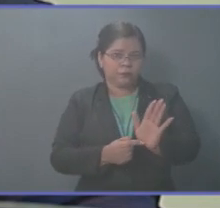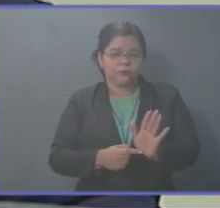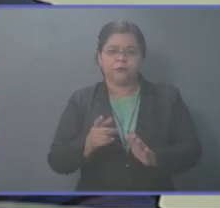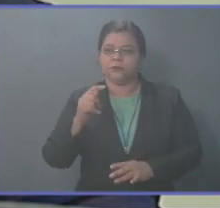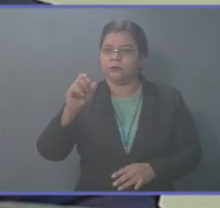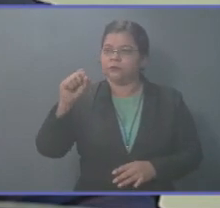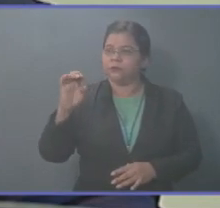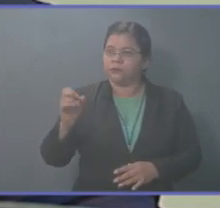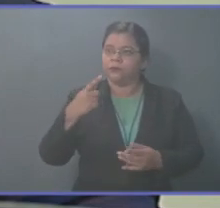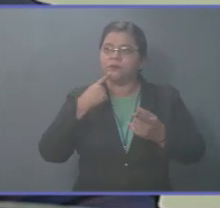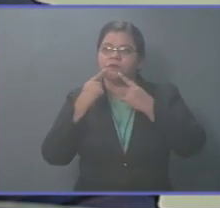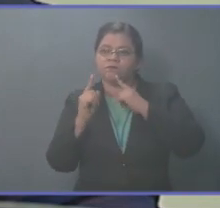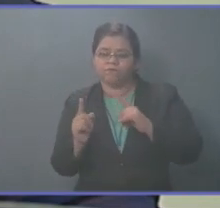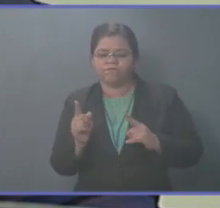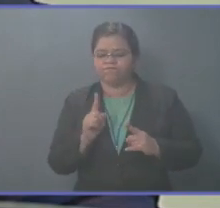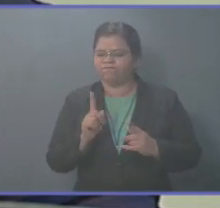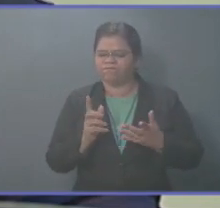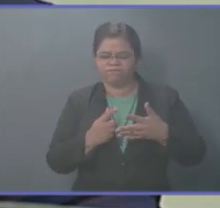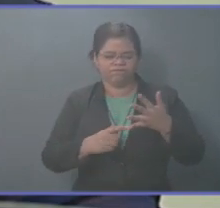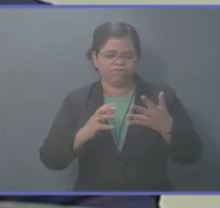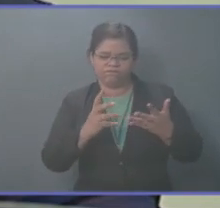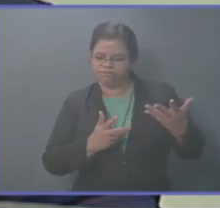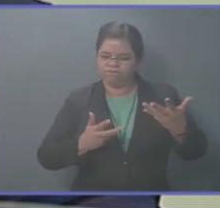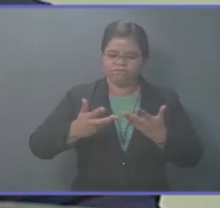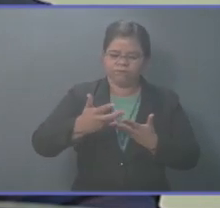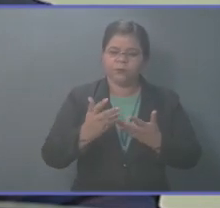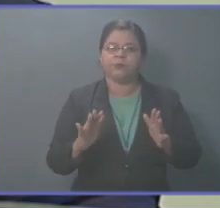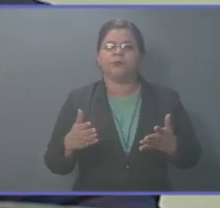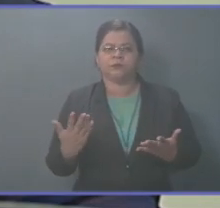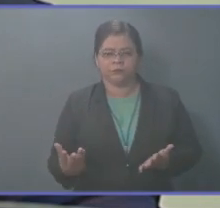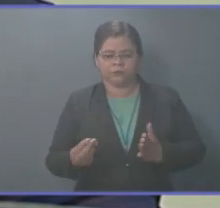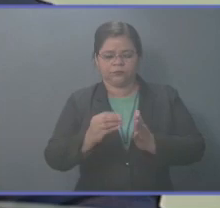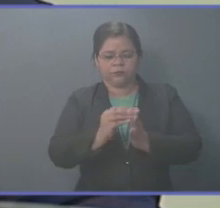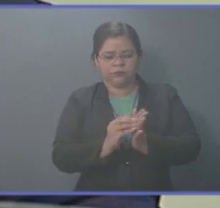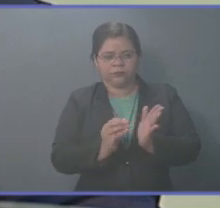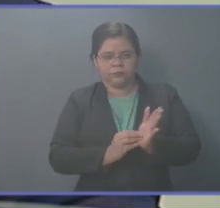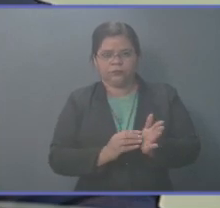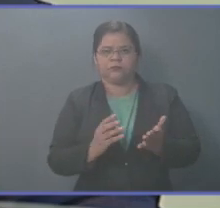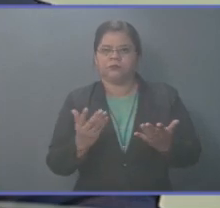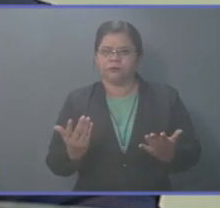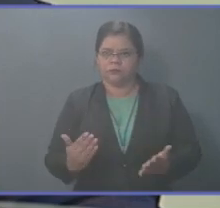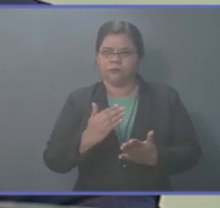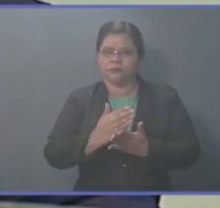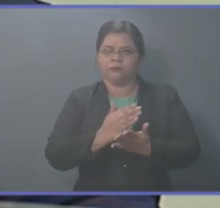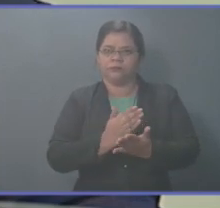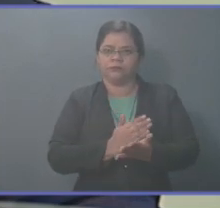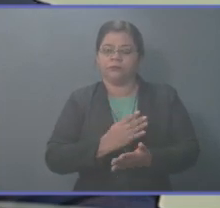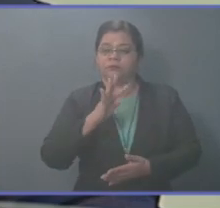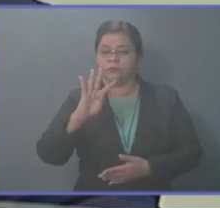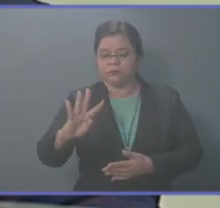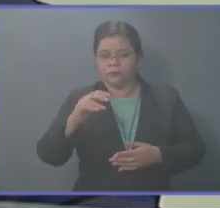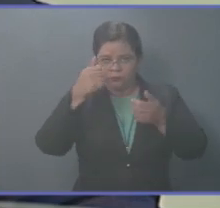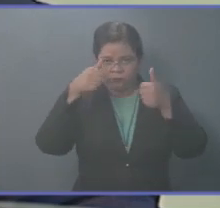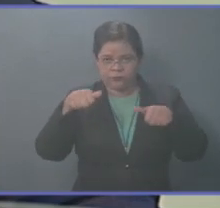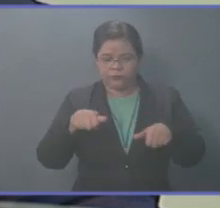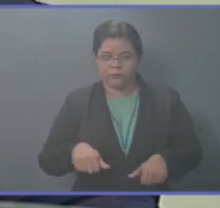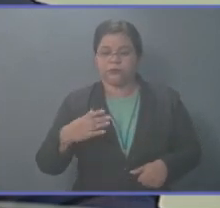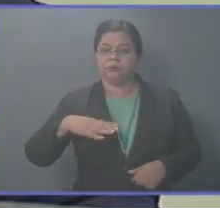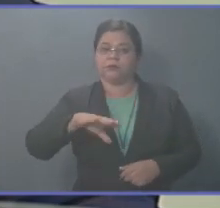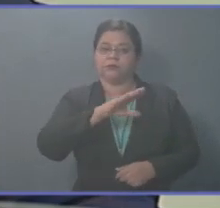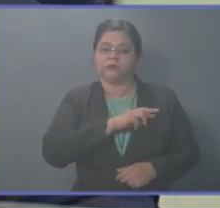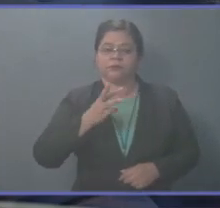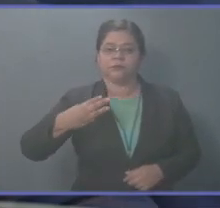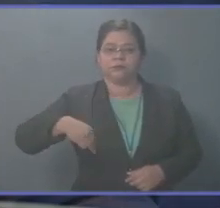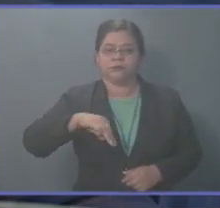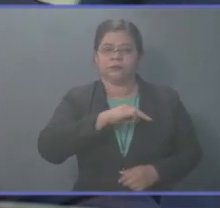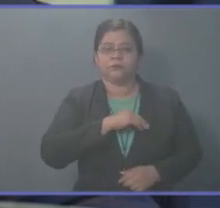tribunal declare la inconstitucionalidad por vicio de contenido de el punto 4 del acuerdo emitido por el Consejo de Ministros en la